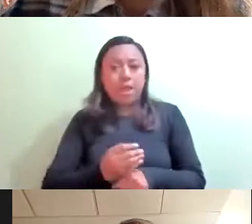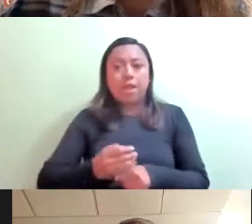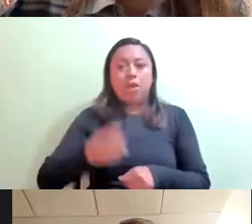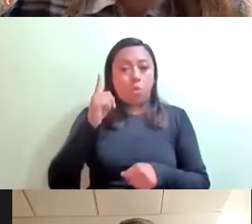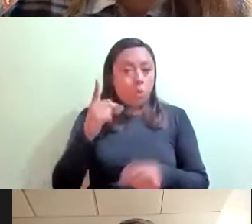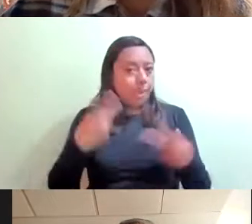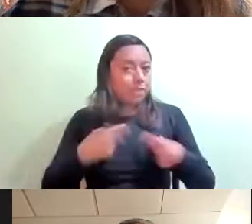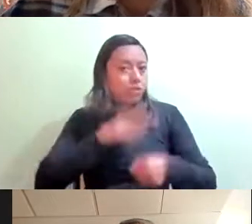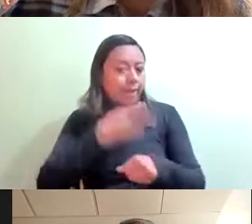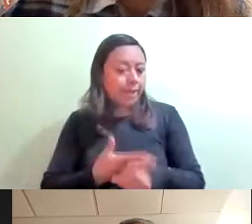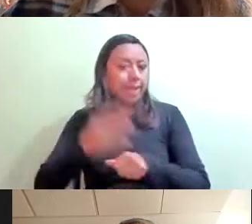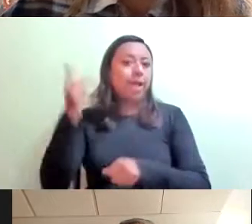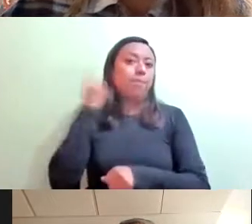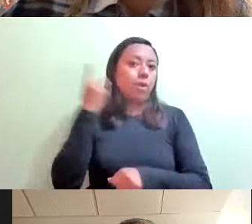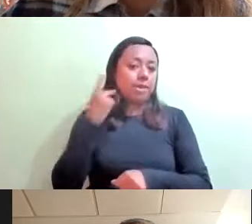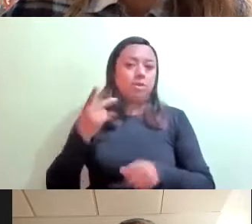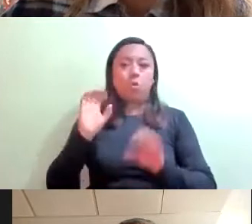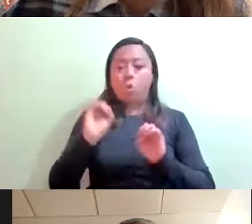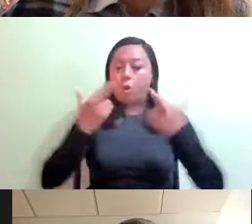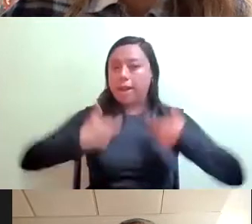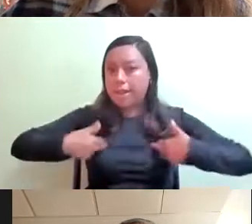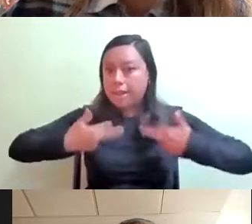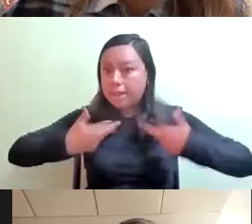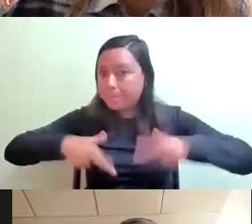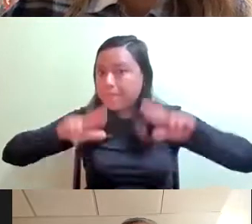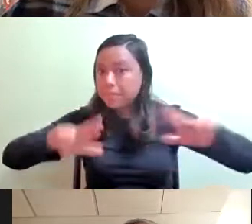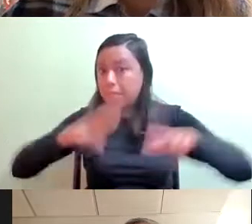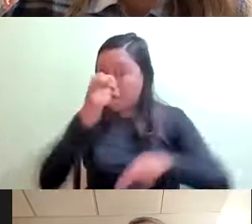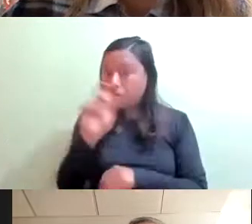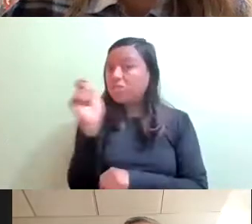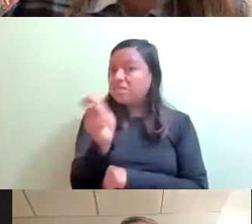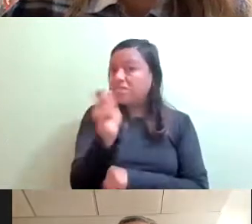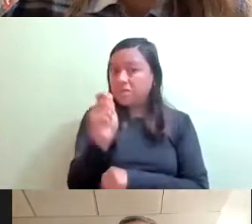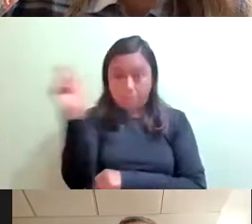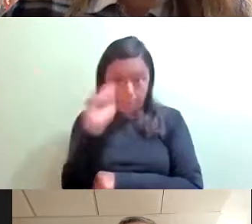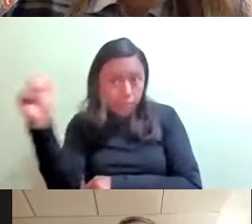no es una profesión. Y brincar